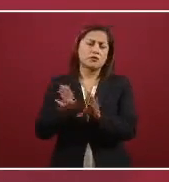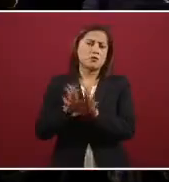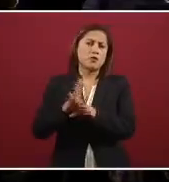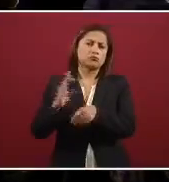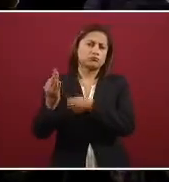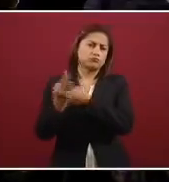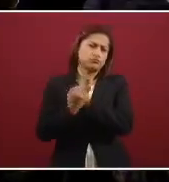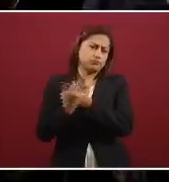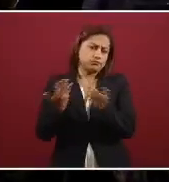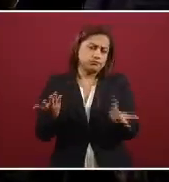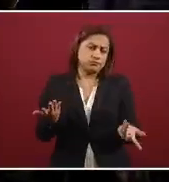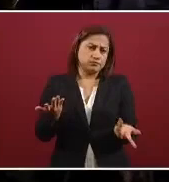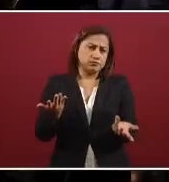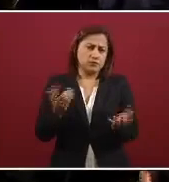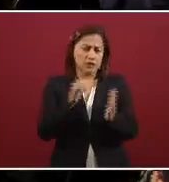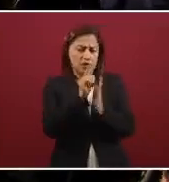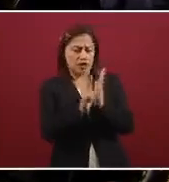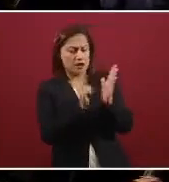la ley.